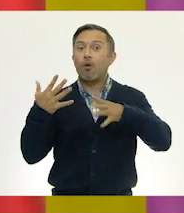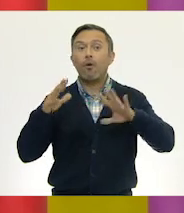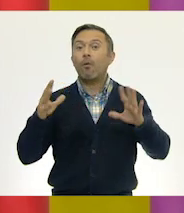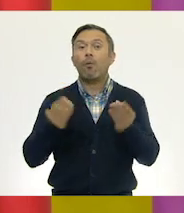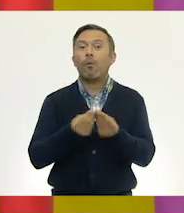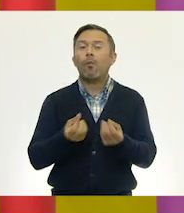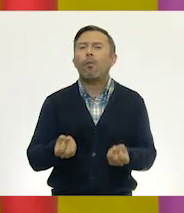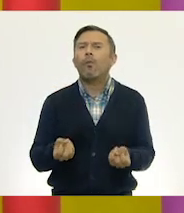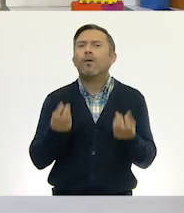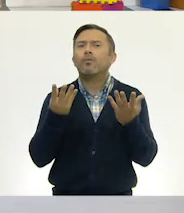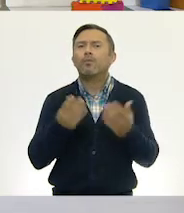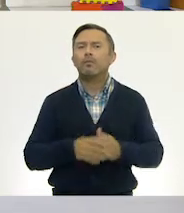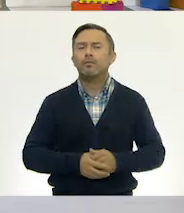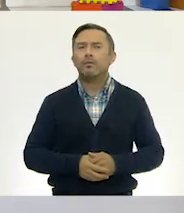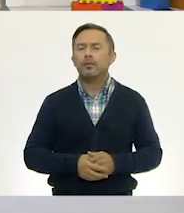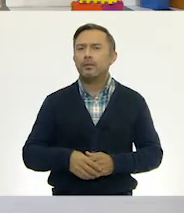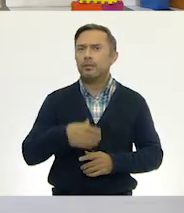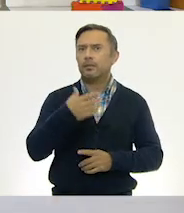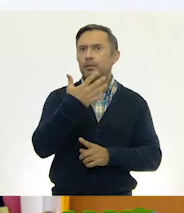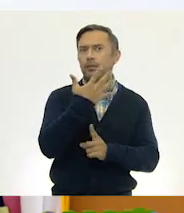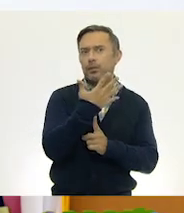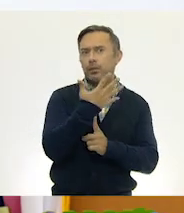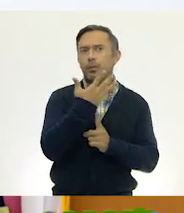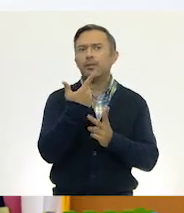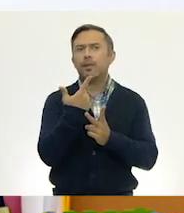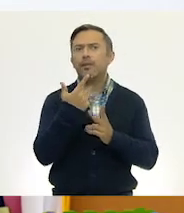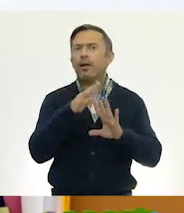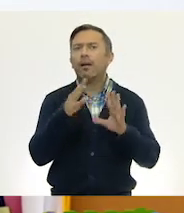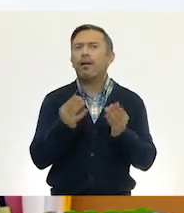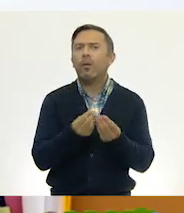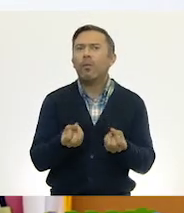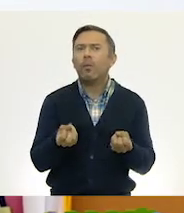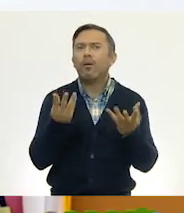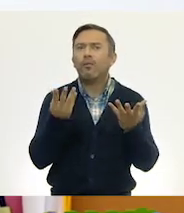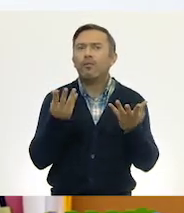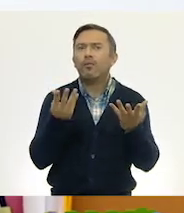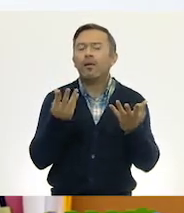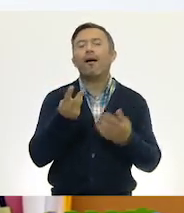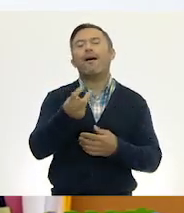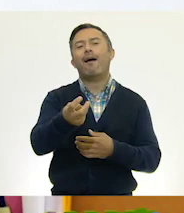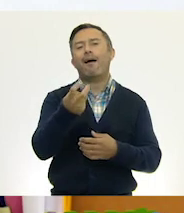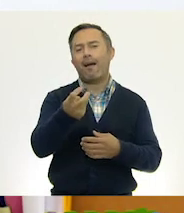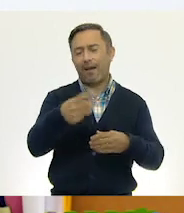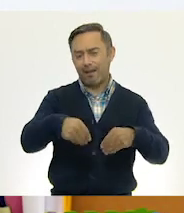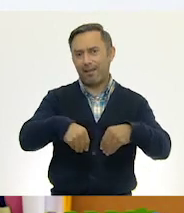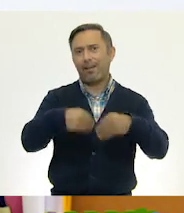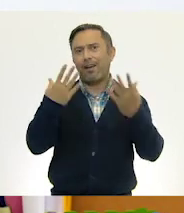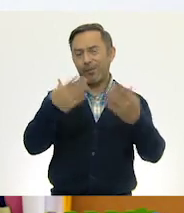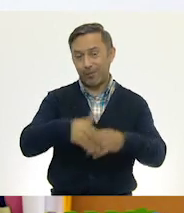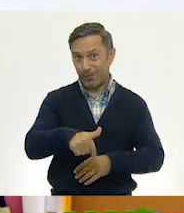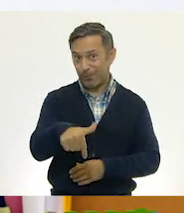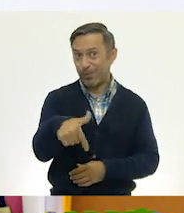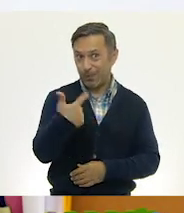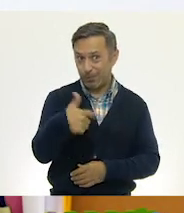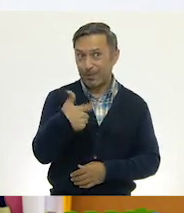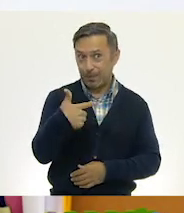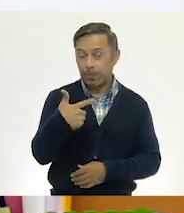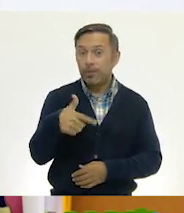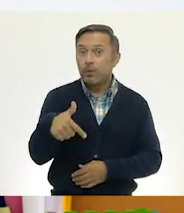más... ¿Cuánto es? 5 más 7... ¡Claro! 12. 12.